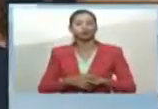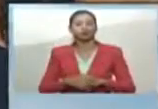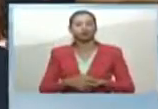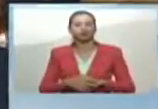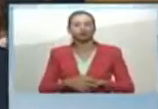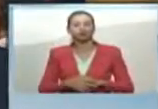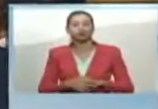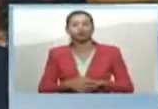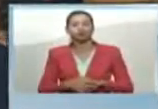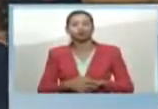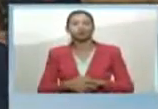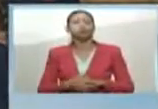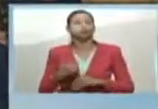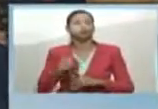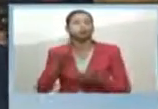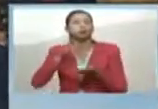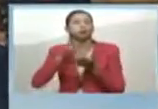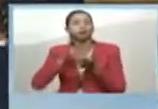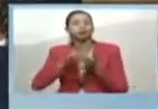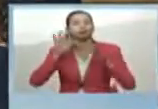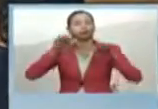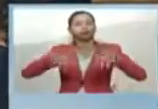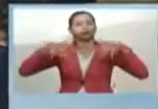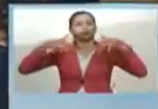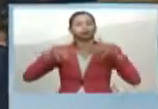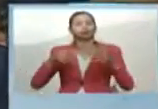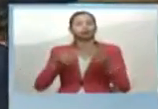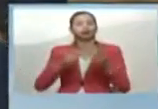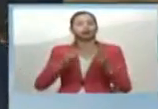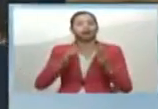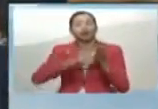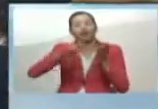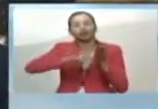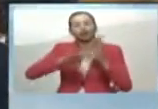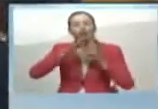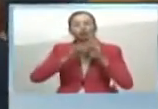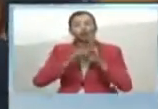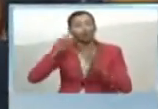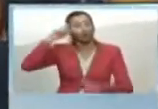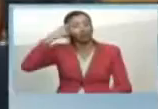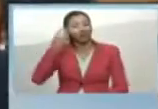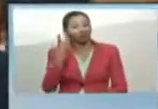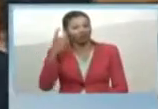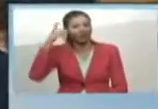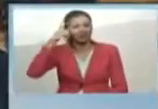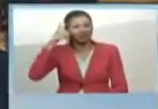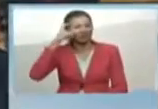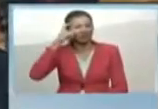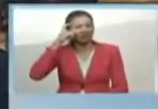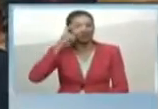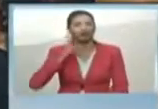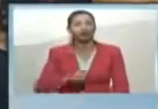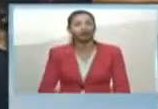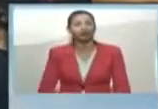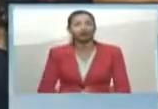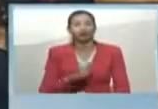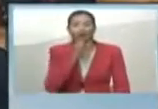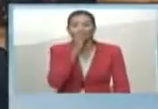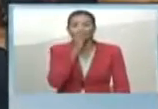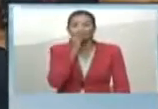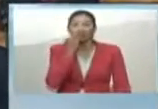nos tocó ser constituyente. ¿Por qué recuerdo estas dos fechas? Bueno, porque